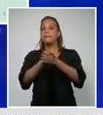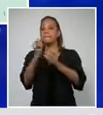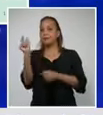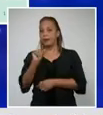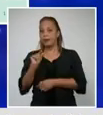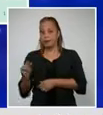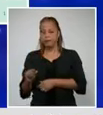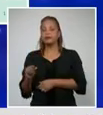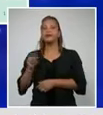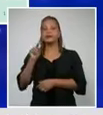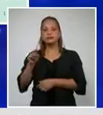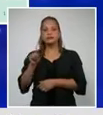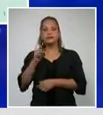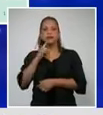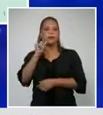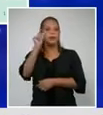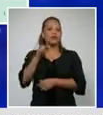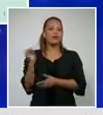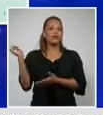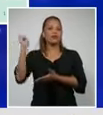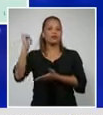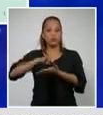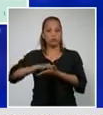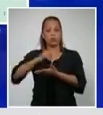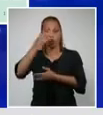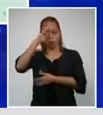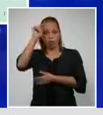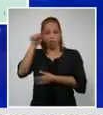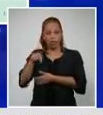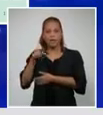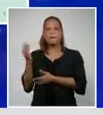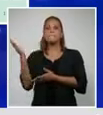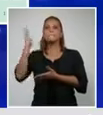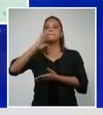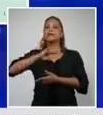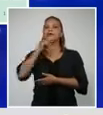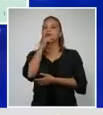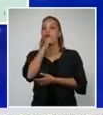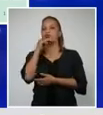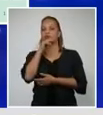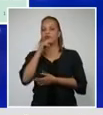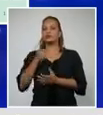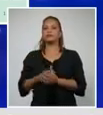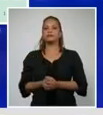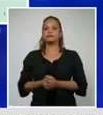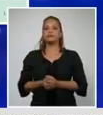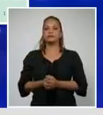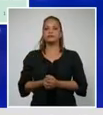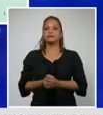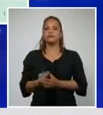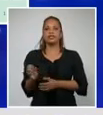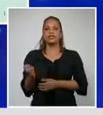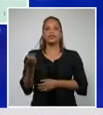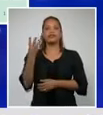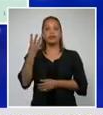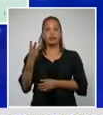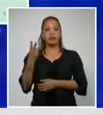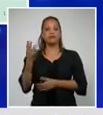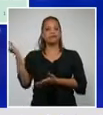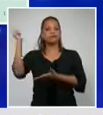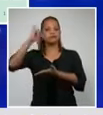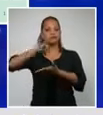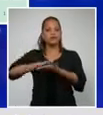hablando de un viajero cubano procedente de Rusia. 3 importados de la provincia